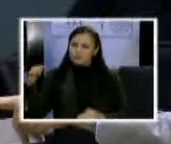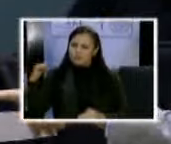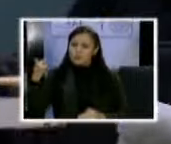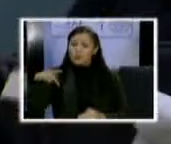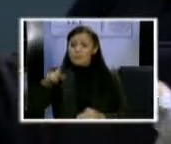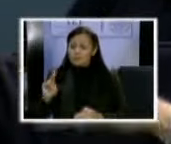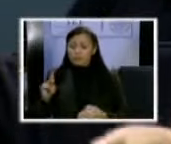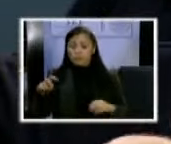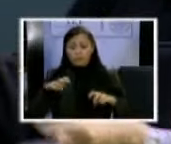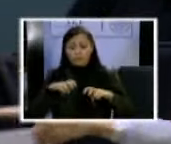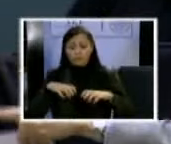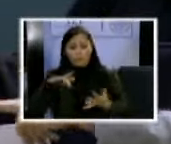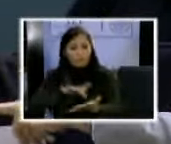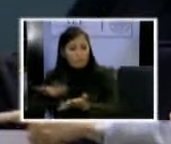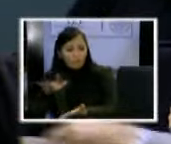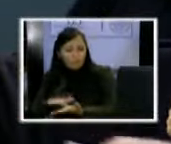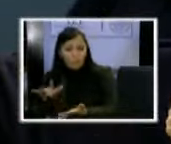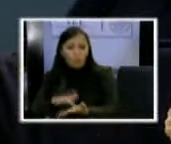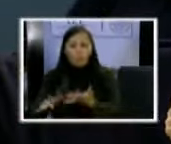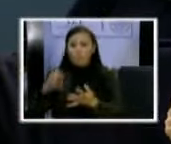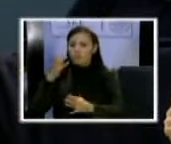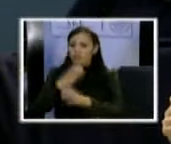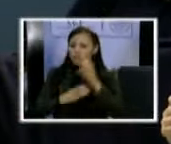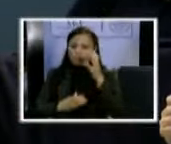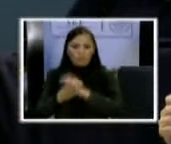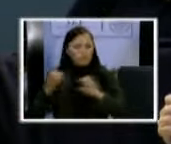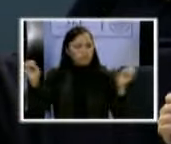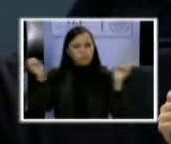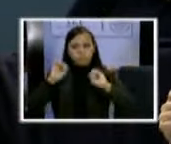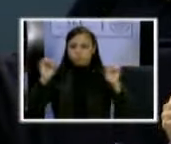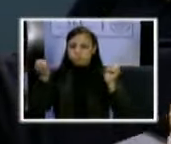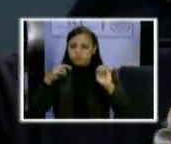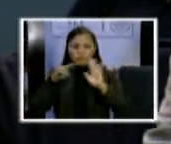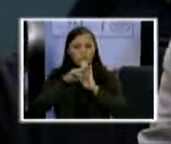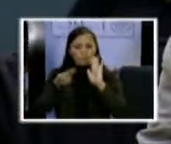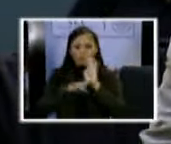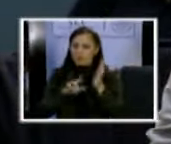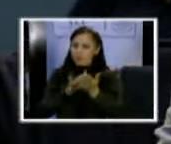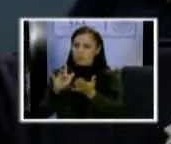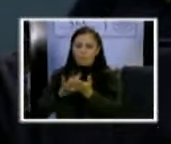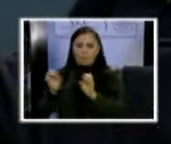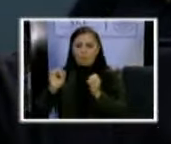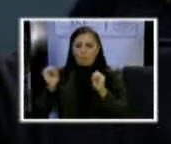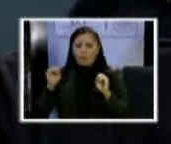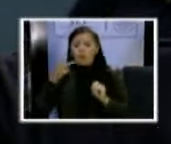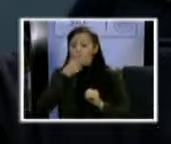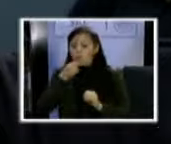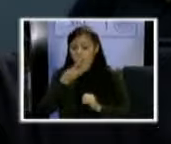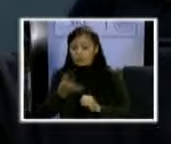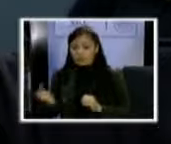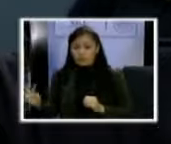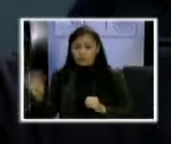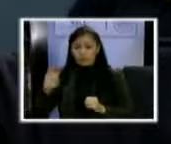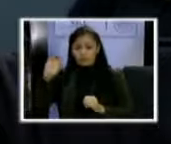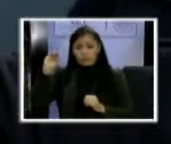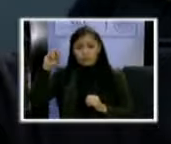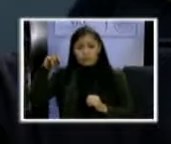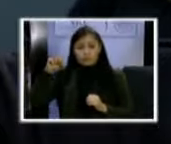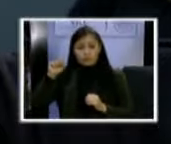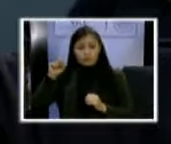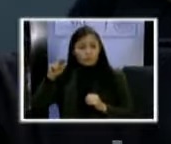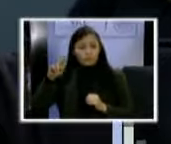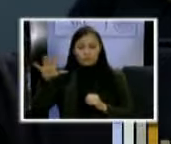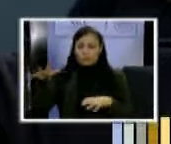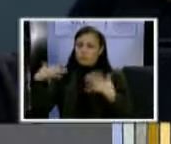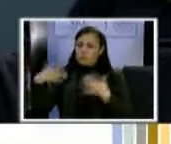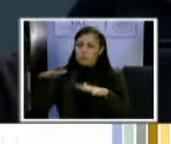equipo y sin normas de apoyo para poder hacer eso. Lo que hacen los consulados en materia registral, en